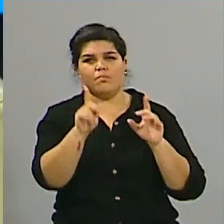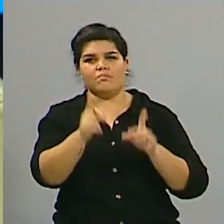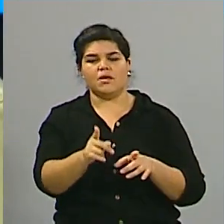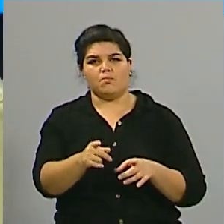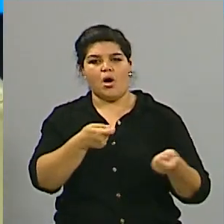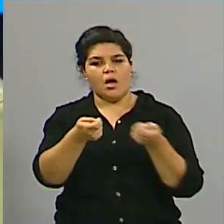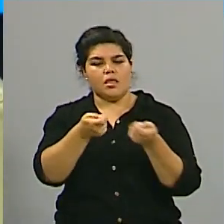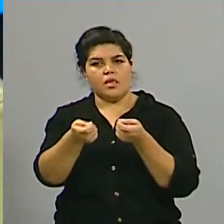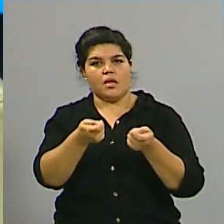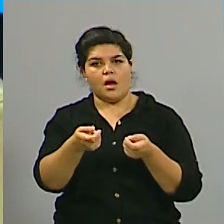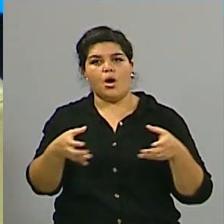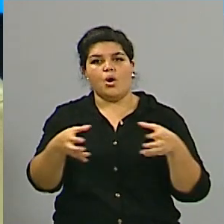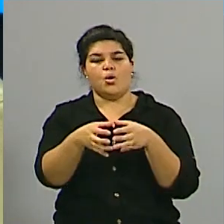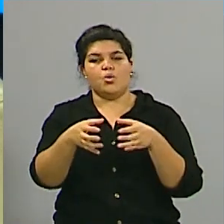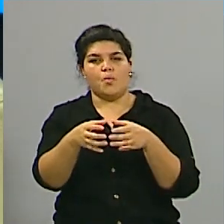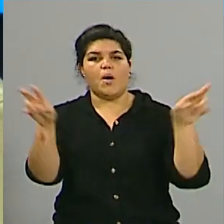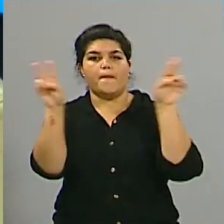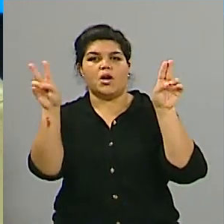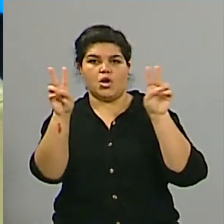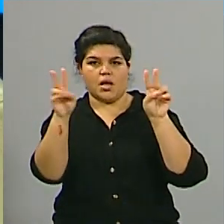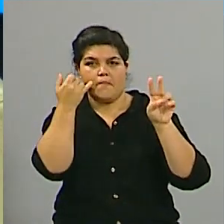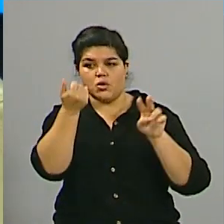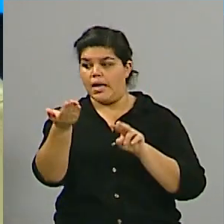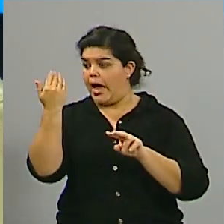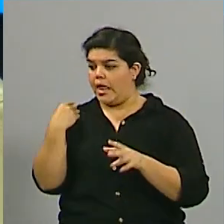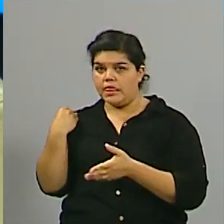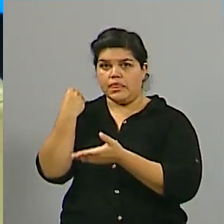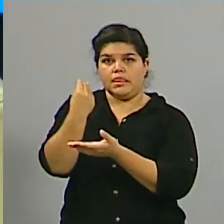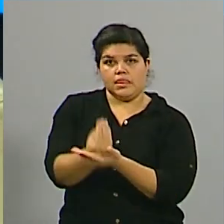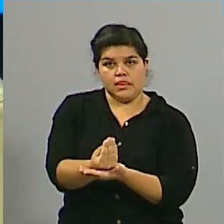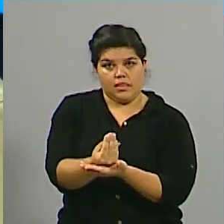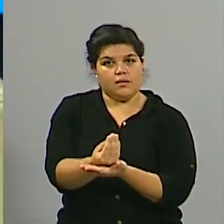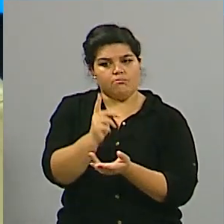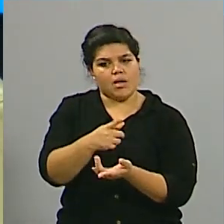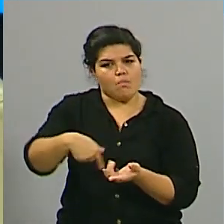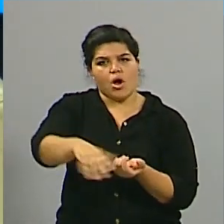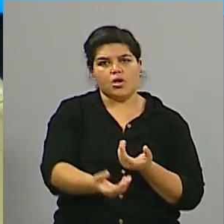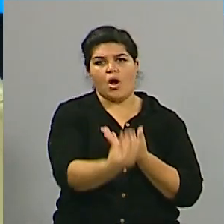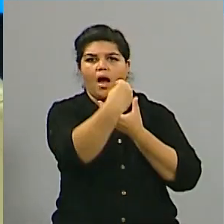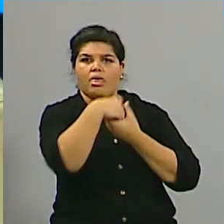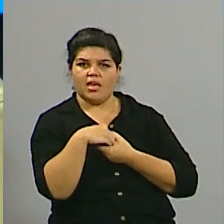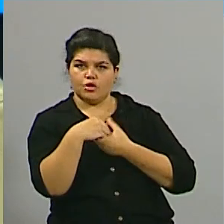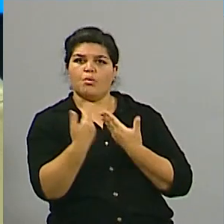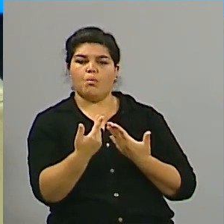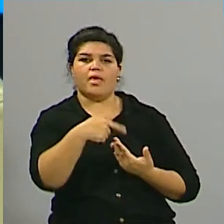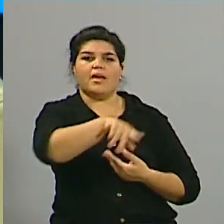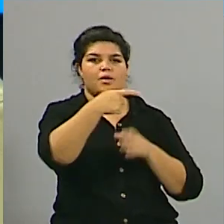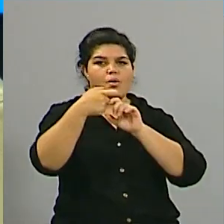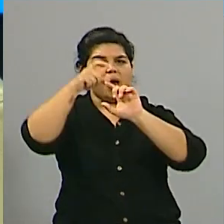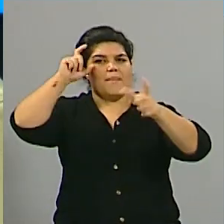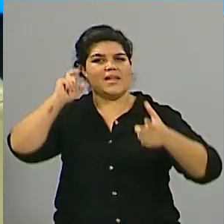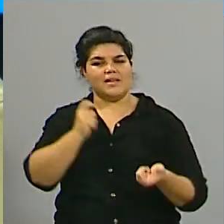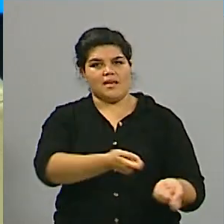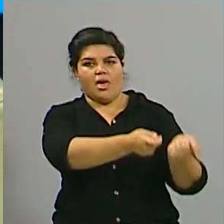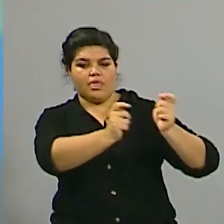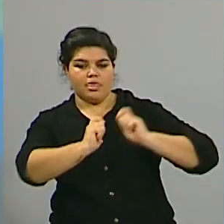municipio del peronismo nos tienen que acompañar, tienen que estar codo a codo y ayudándonos con su conocimiento y